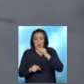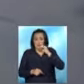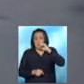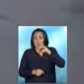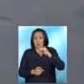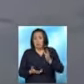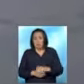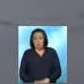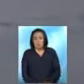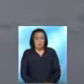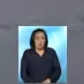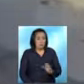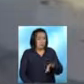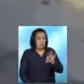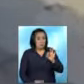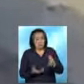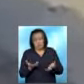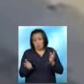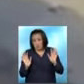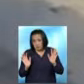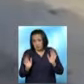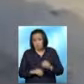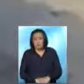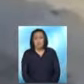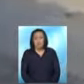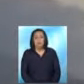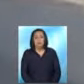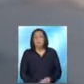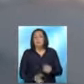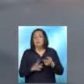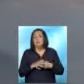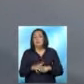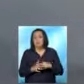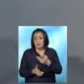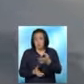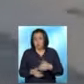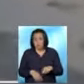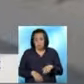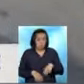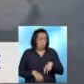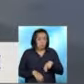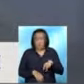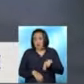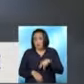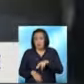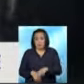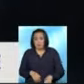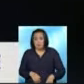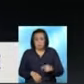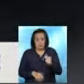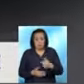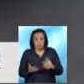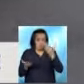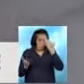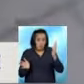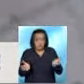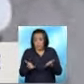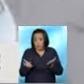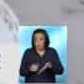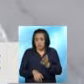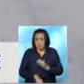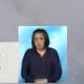Seguramente lo ha encontrado por allí y pues ha comenzado a caminar sin rumbo.